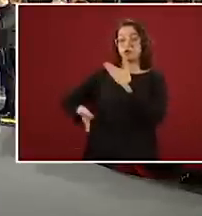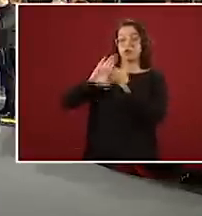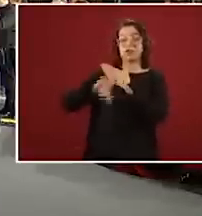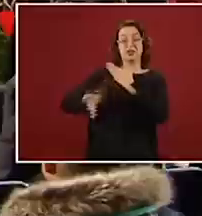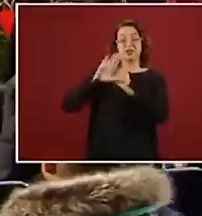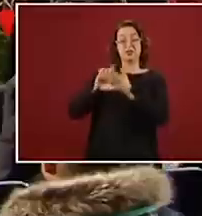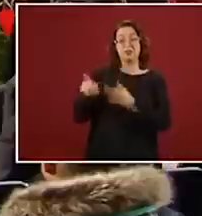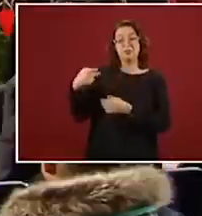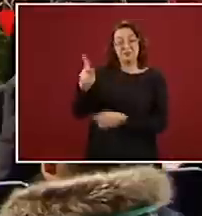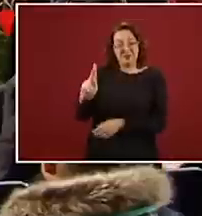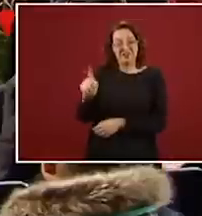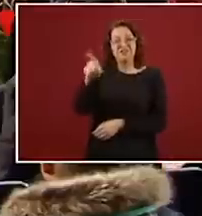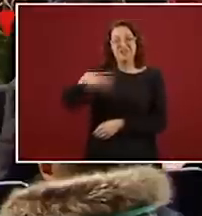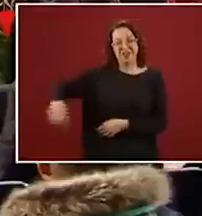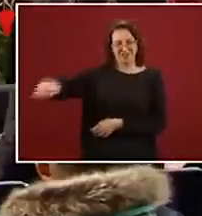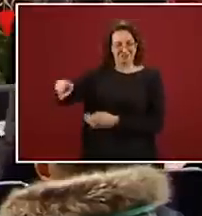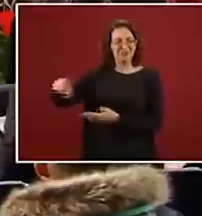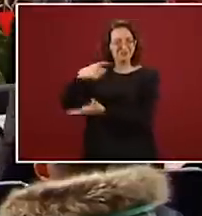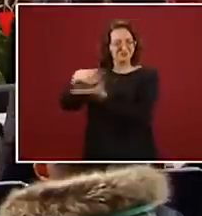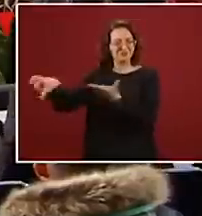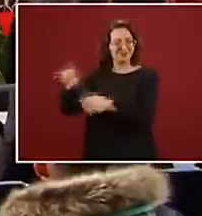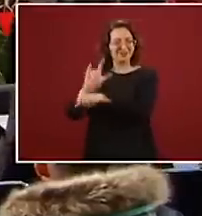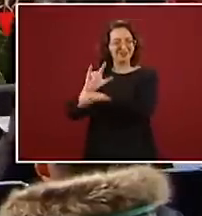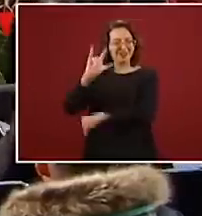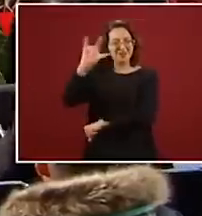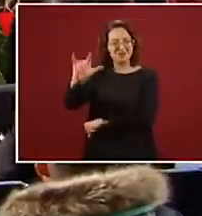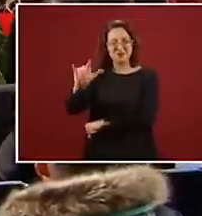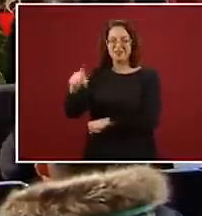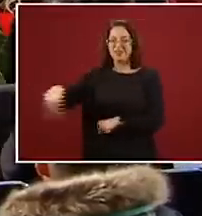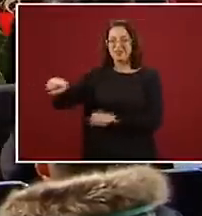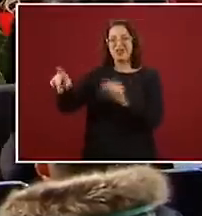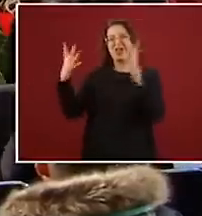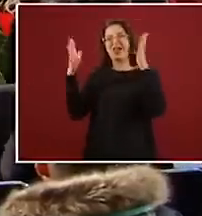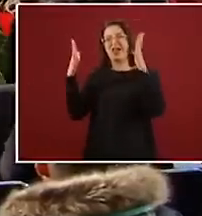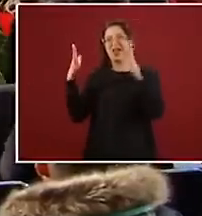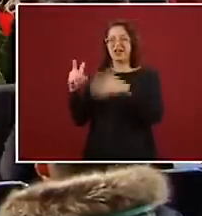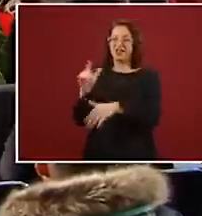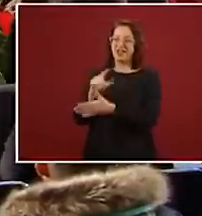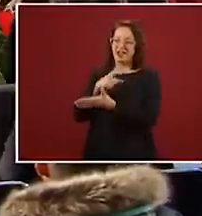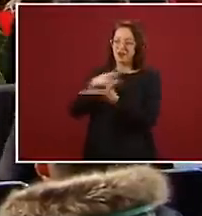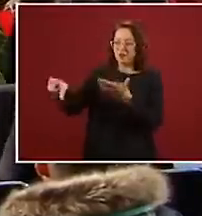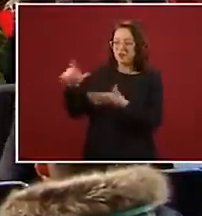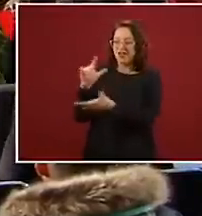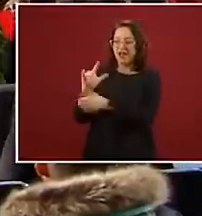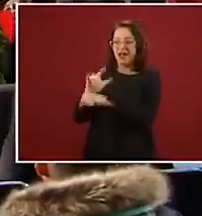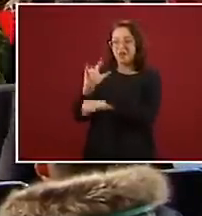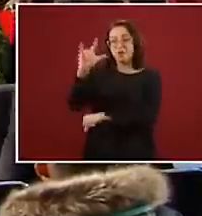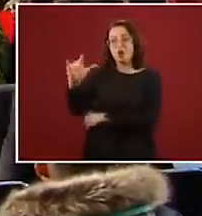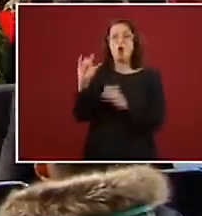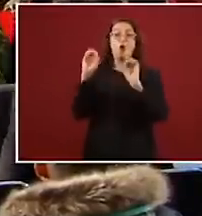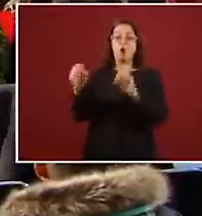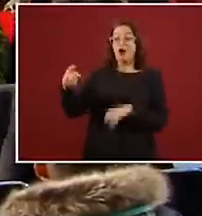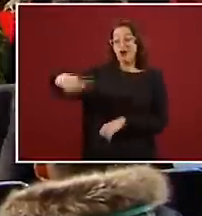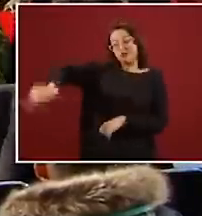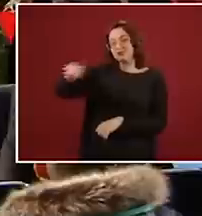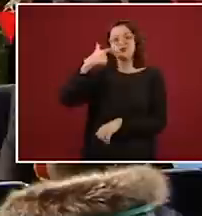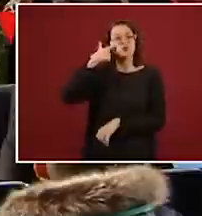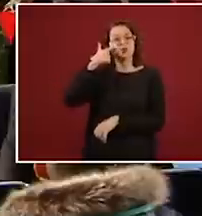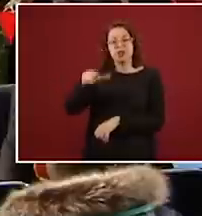que aplaudieron por la compra del avión, o los que no quieren que se venda el avión,